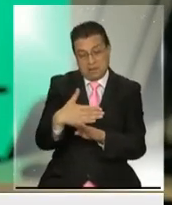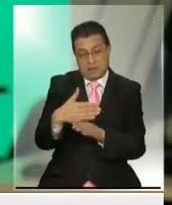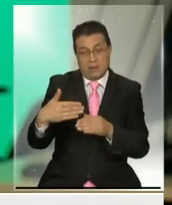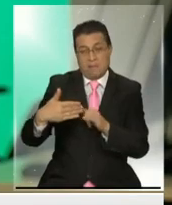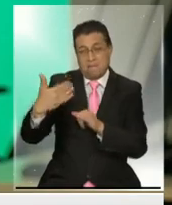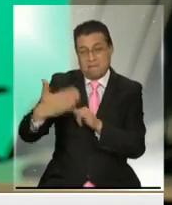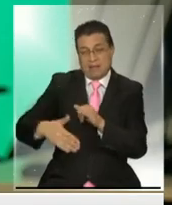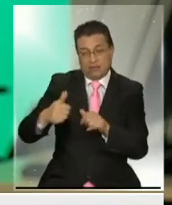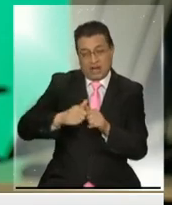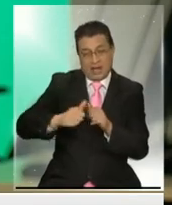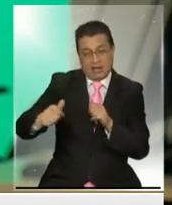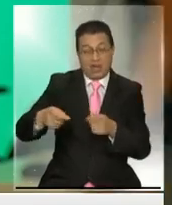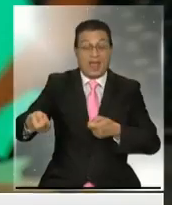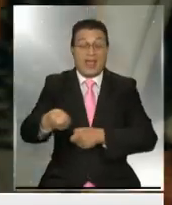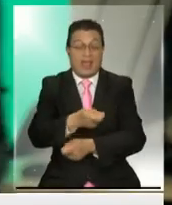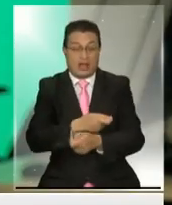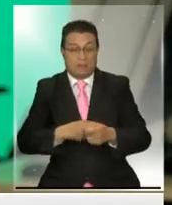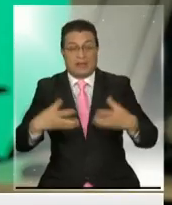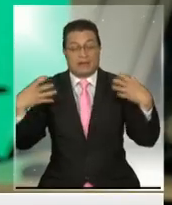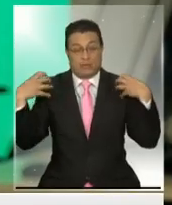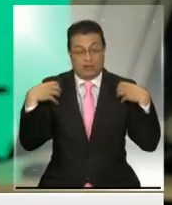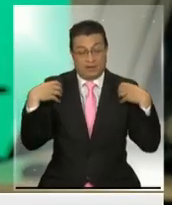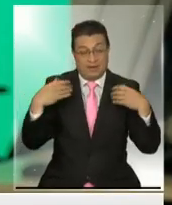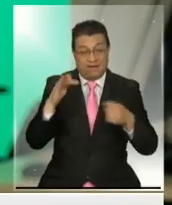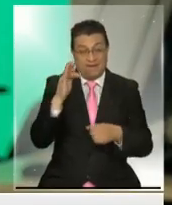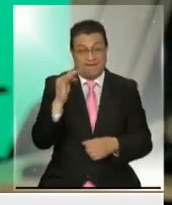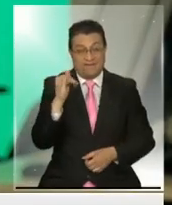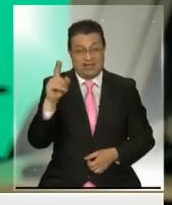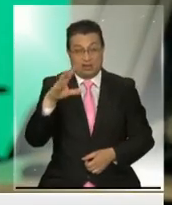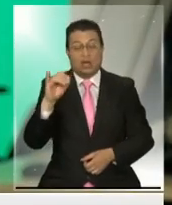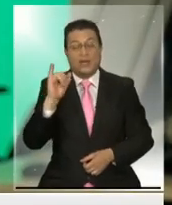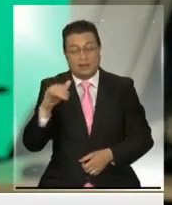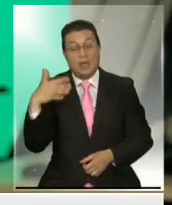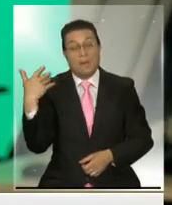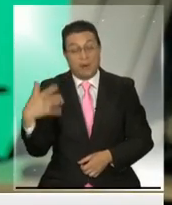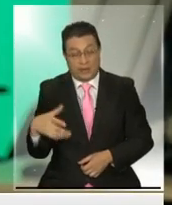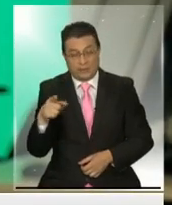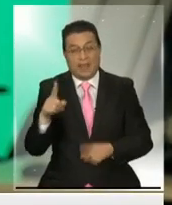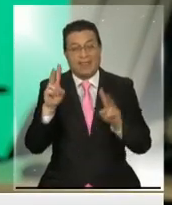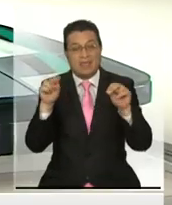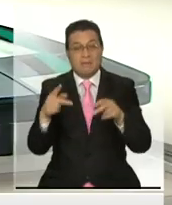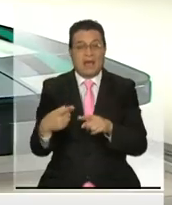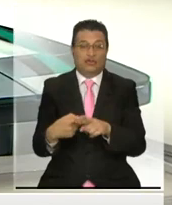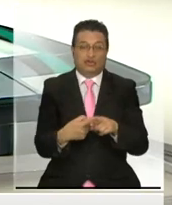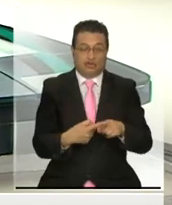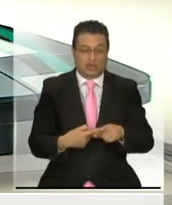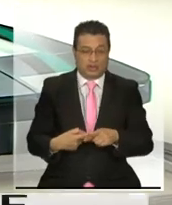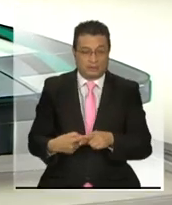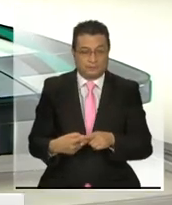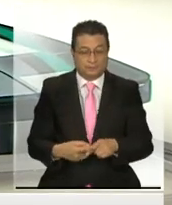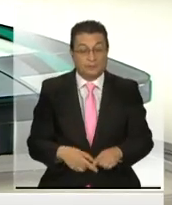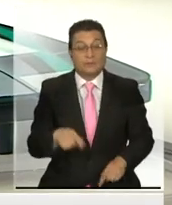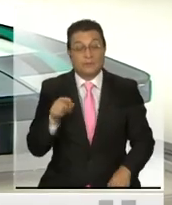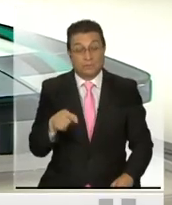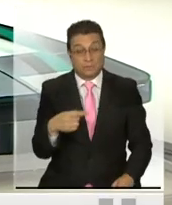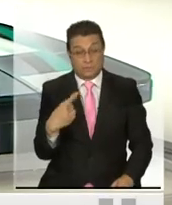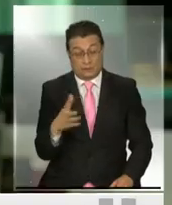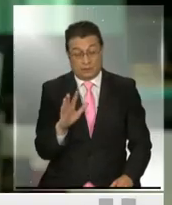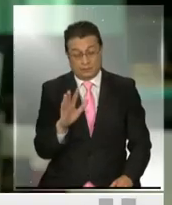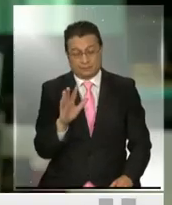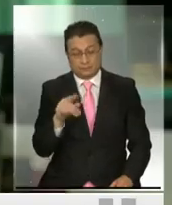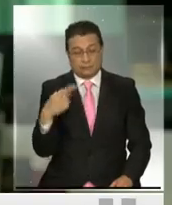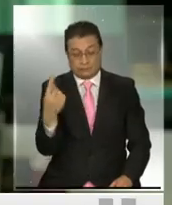un componente económico de responsabilidad fiscal y un componente muy importante que es el tema social nosotros esto es un